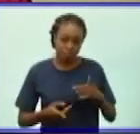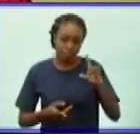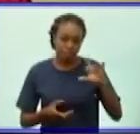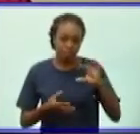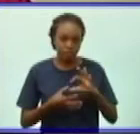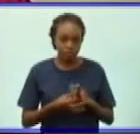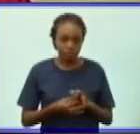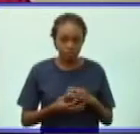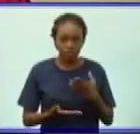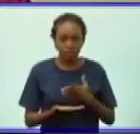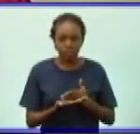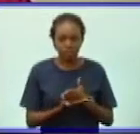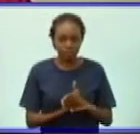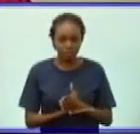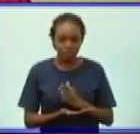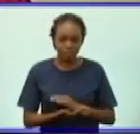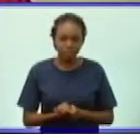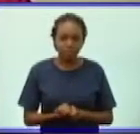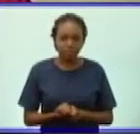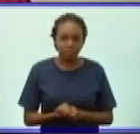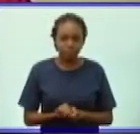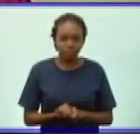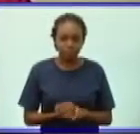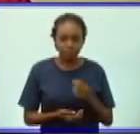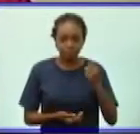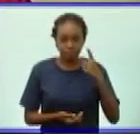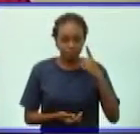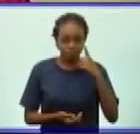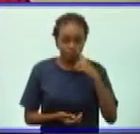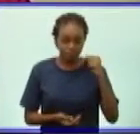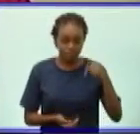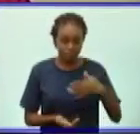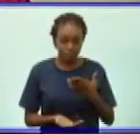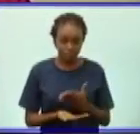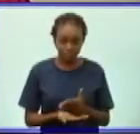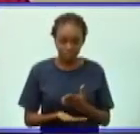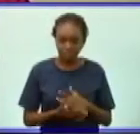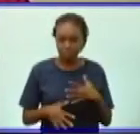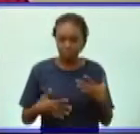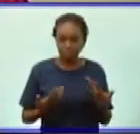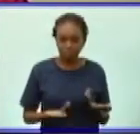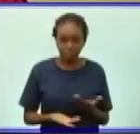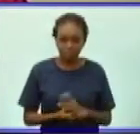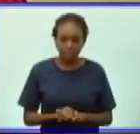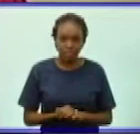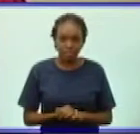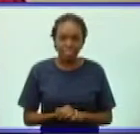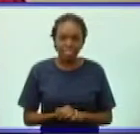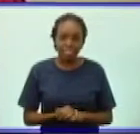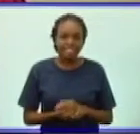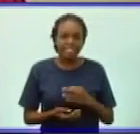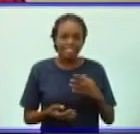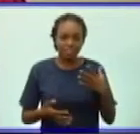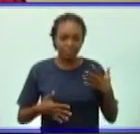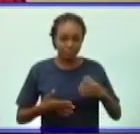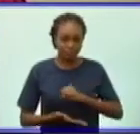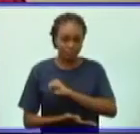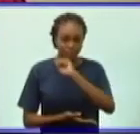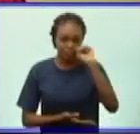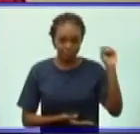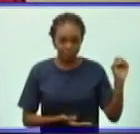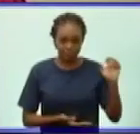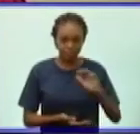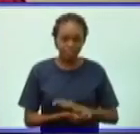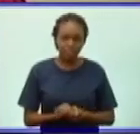el tránsito con el noveno grado. Al final de este encuentro vamos a estar dando los ganadores del concurso